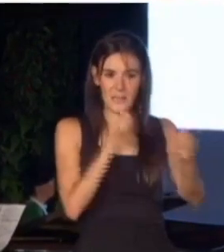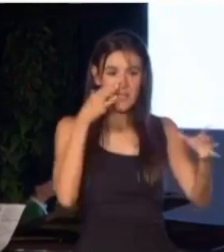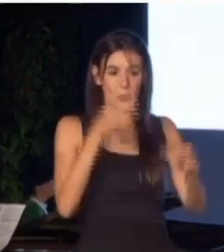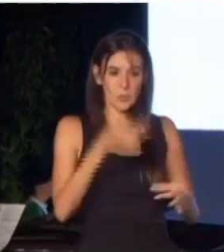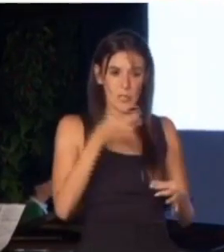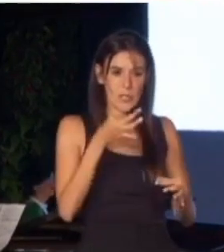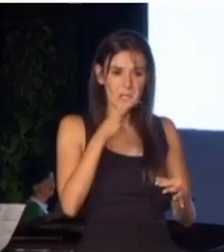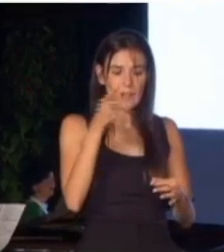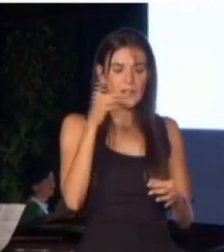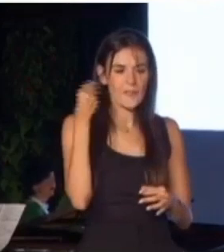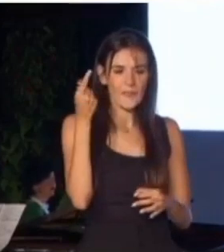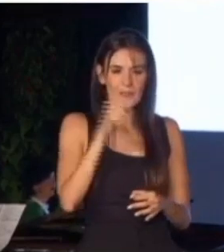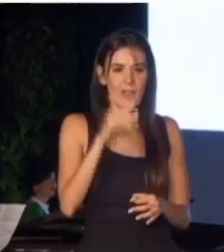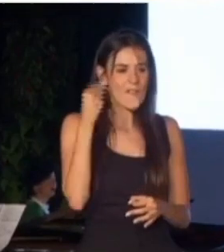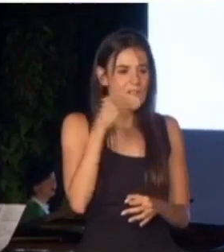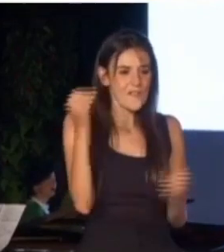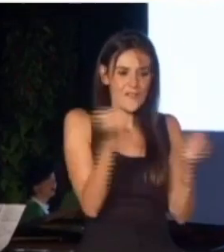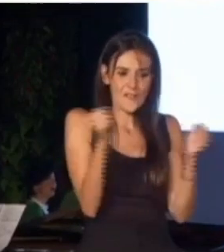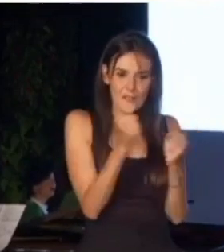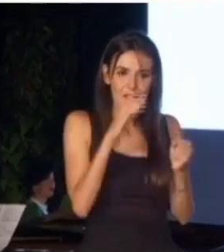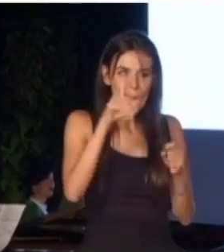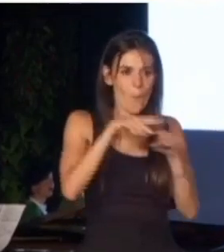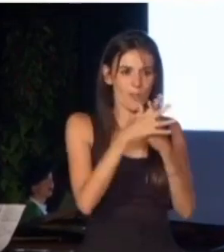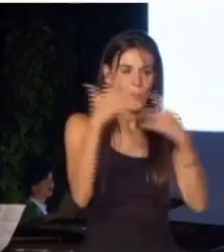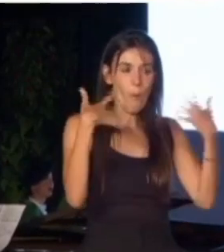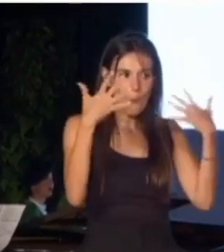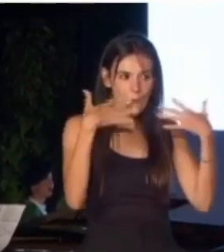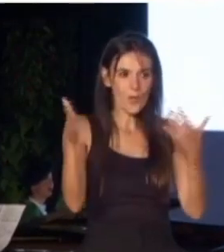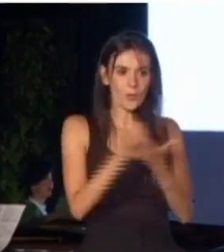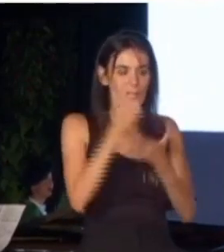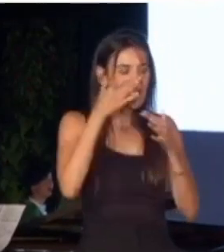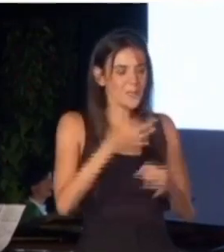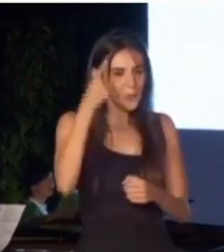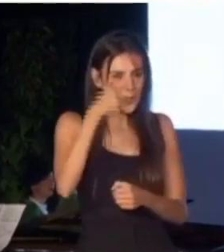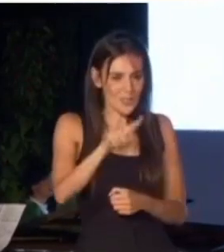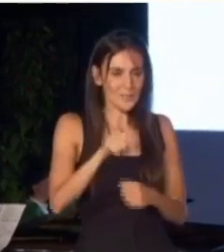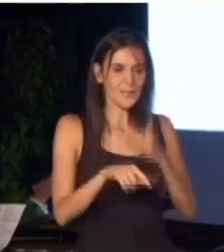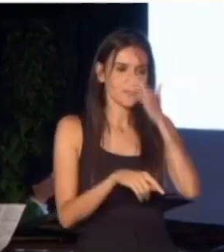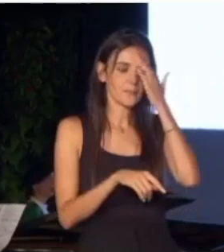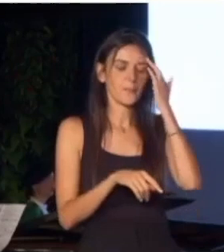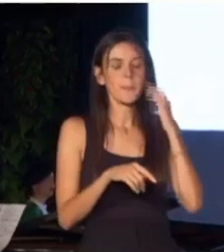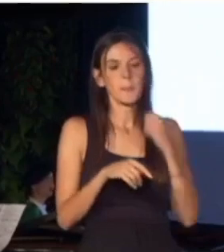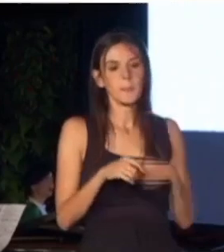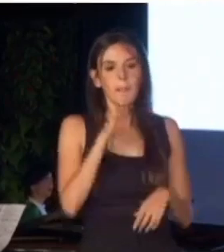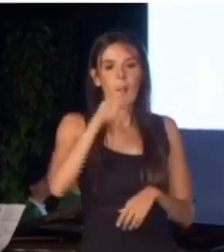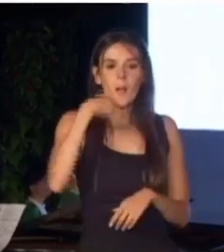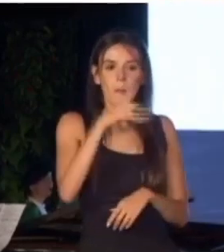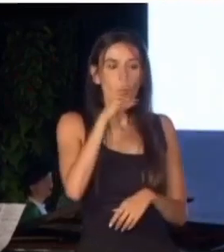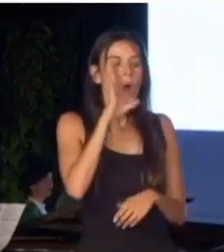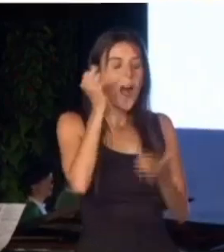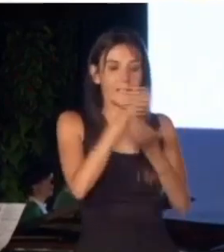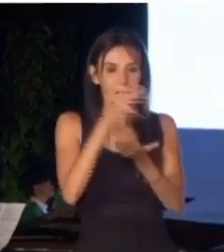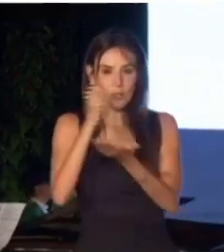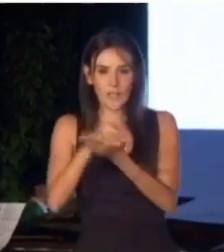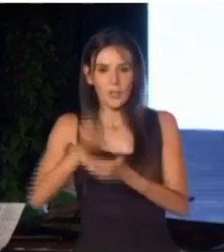y frío. Mucho frío en las aulas por la ventilación, seguro que eso le suena. Para superar estos retos se